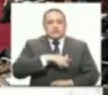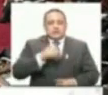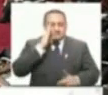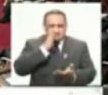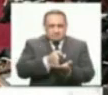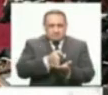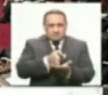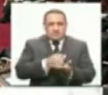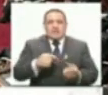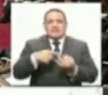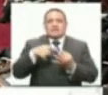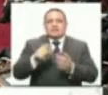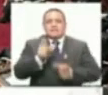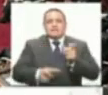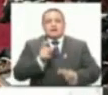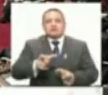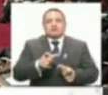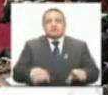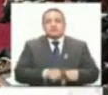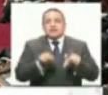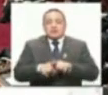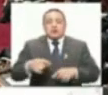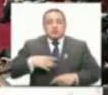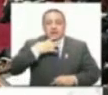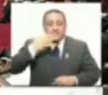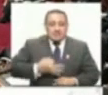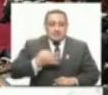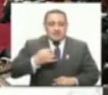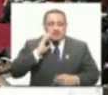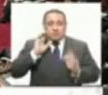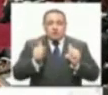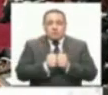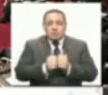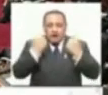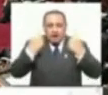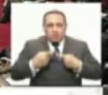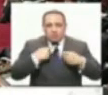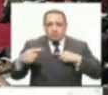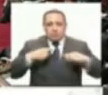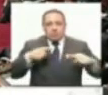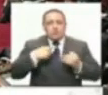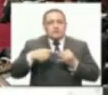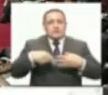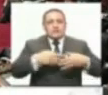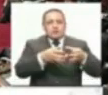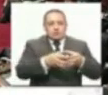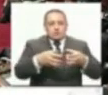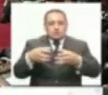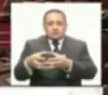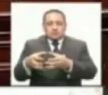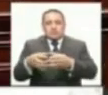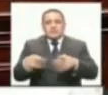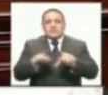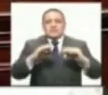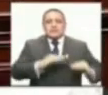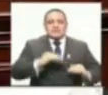centrada en las personas y con una lógica de articulación y coordinación con otros sectores y